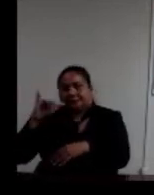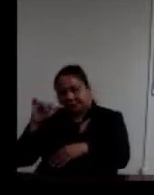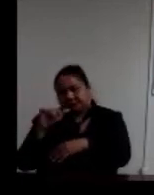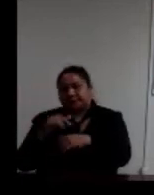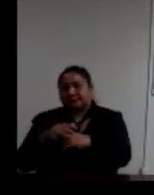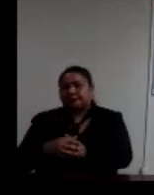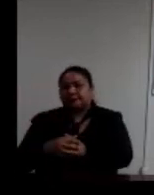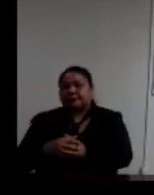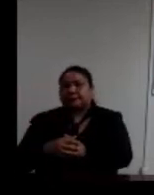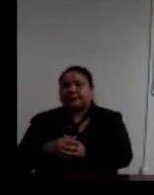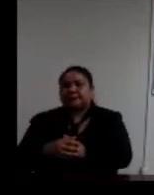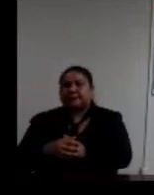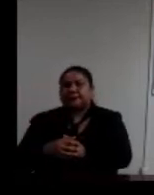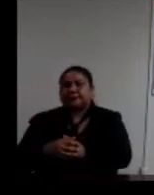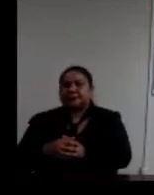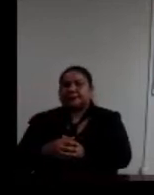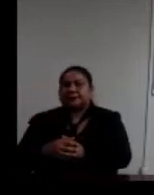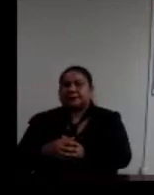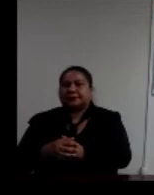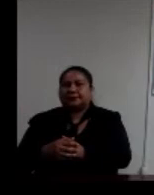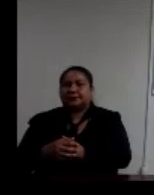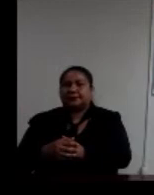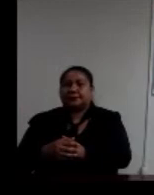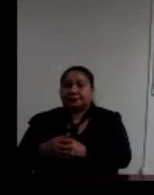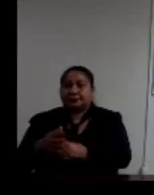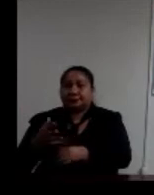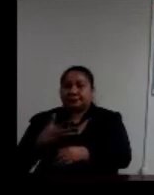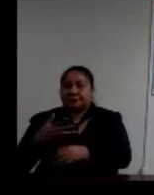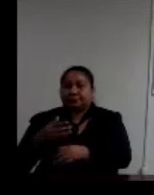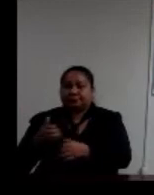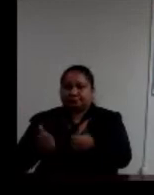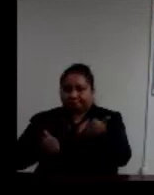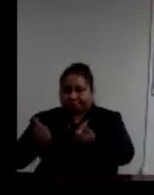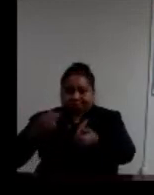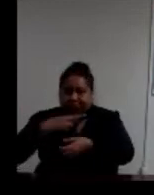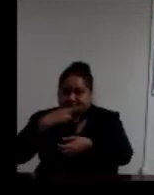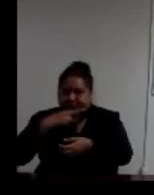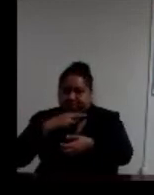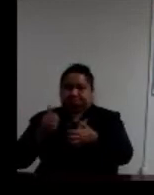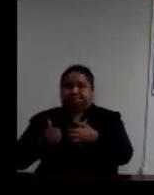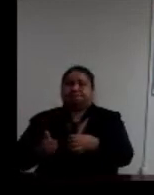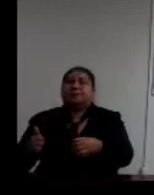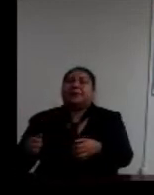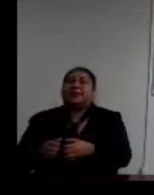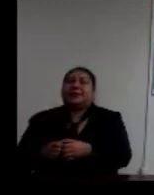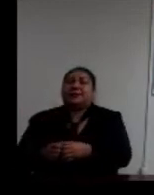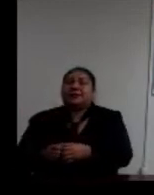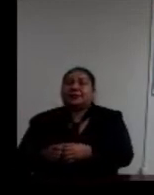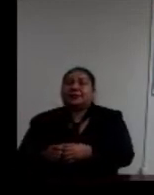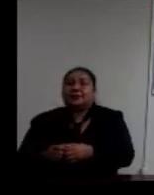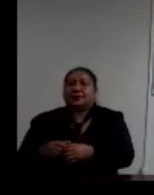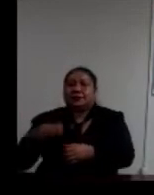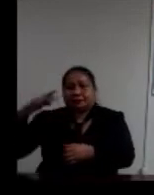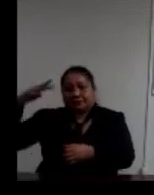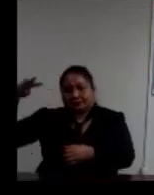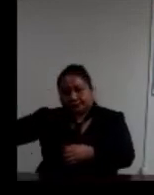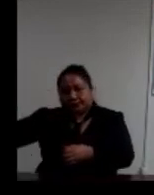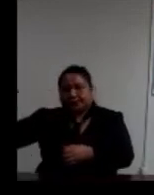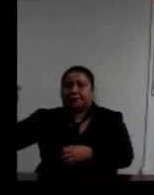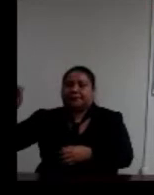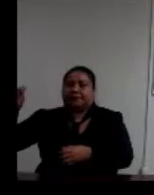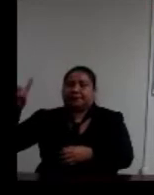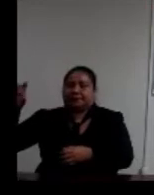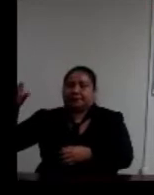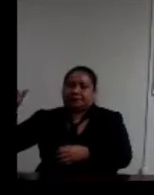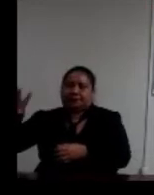Entonces, infracciones de tránsito son muy elevadas, exceso de velocidad también muy elevadas en los adultos con TDA no